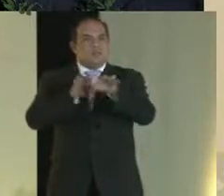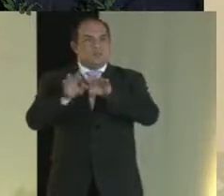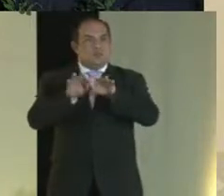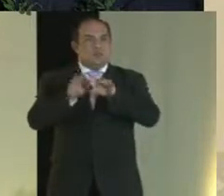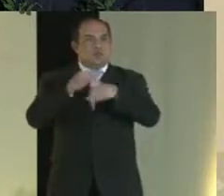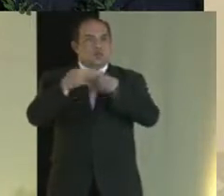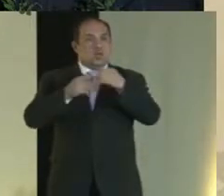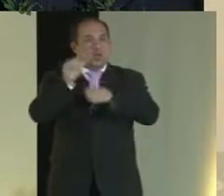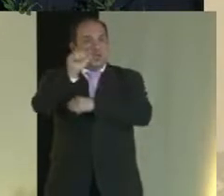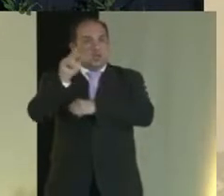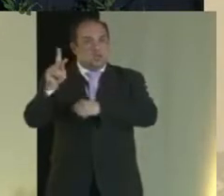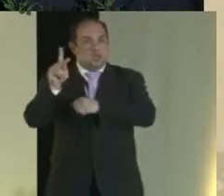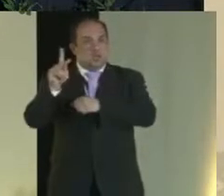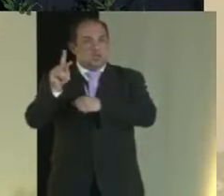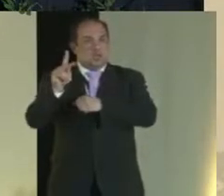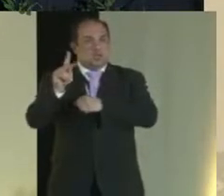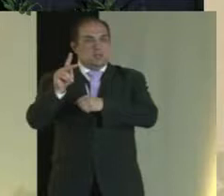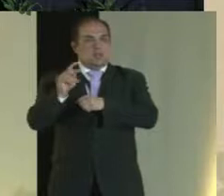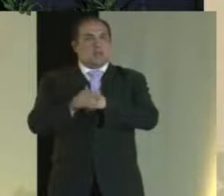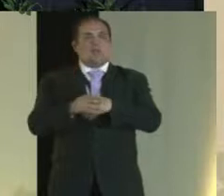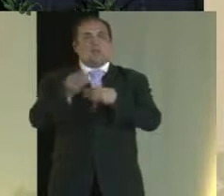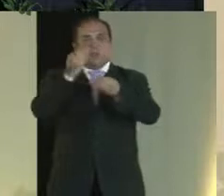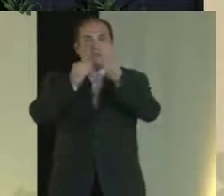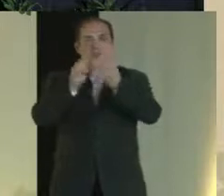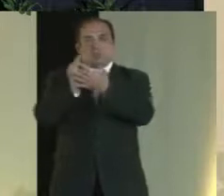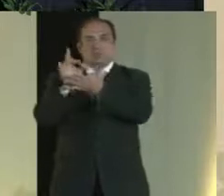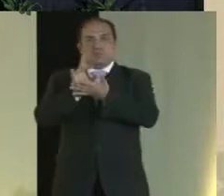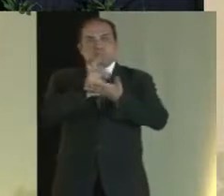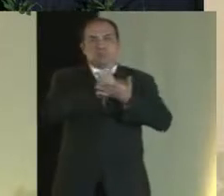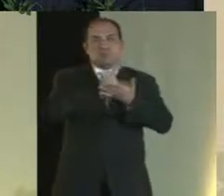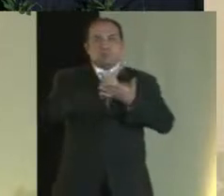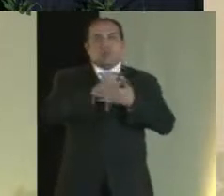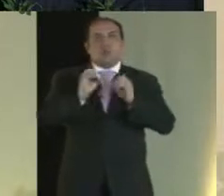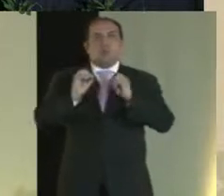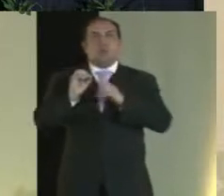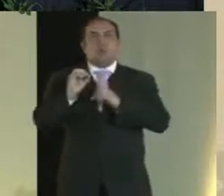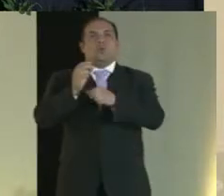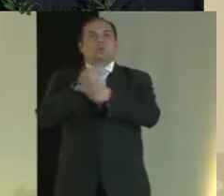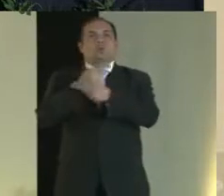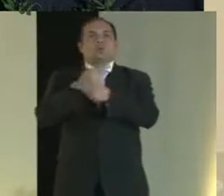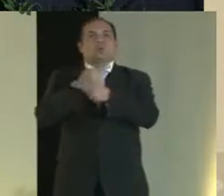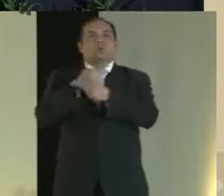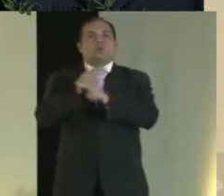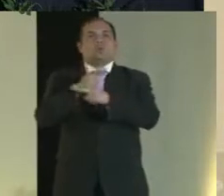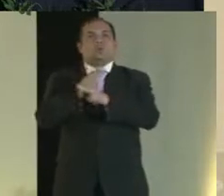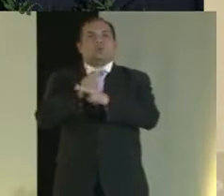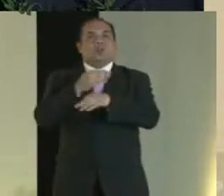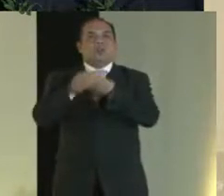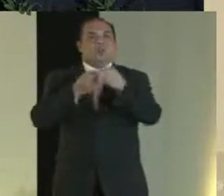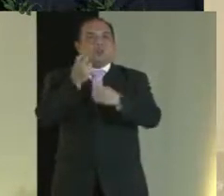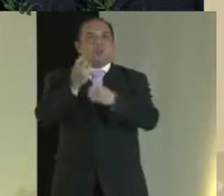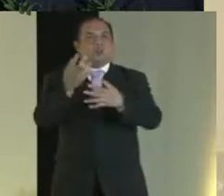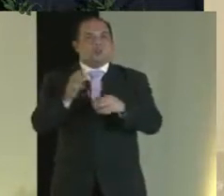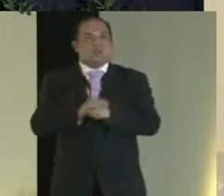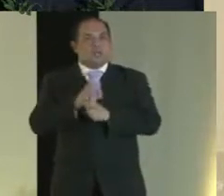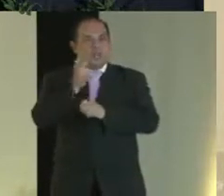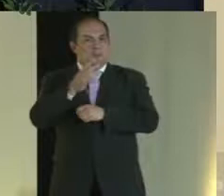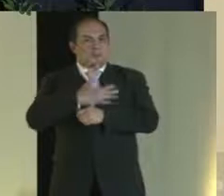como de reparto de comida o los Uber, toda esa cuestión? Esa sería una pregunta.